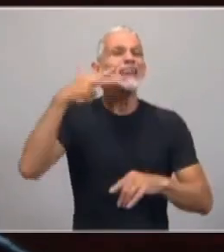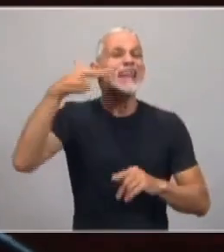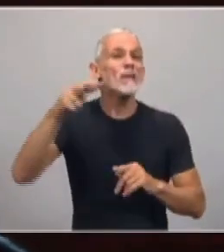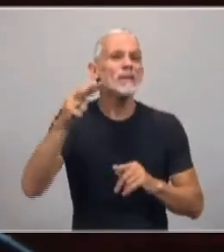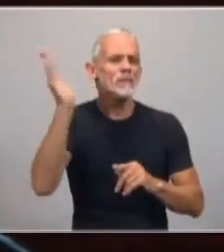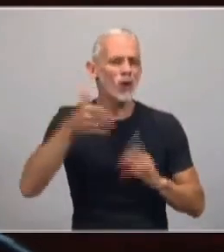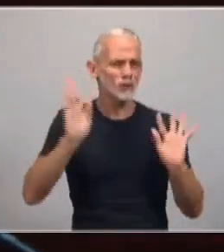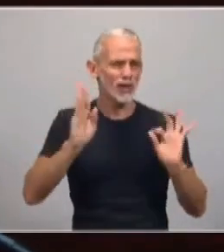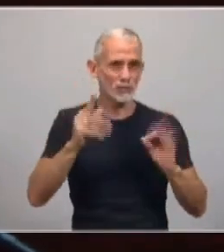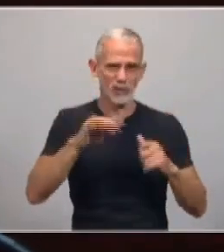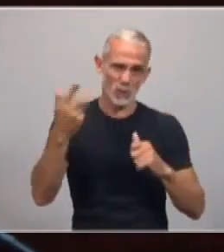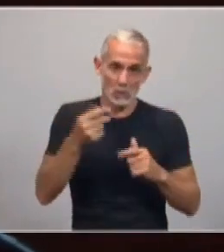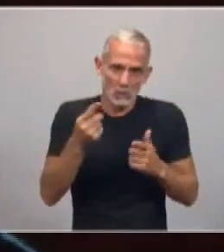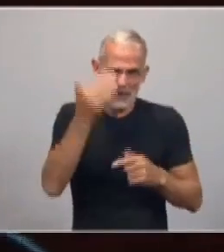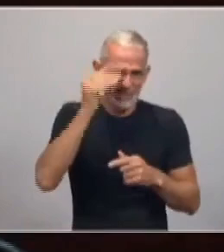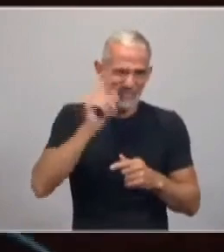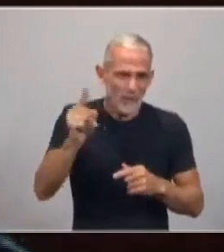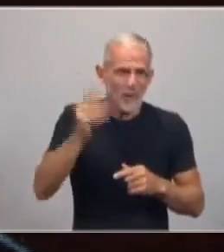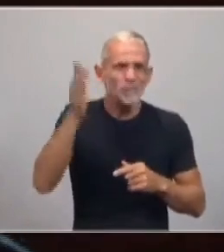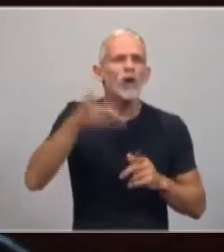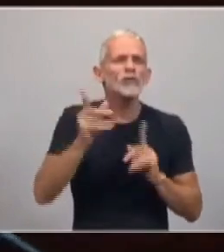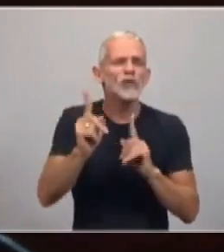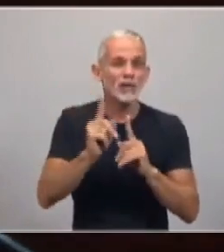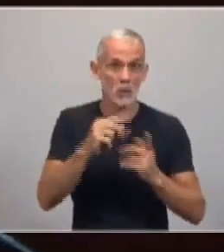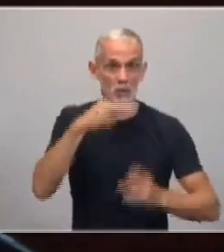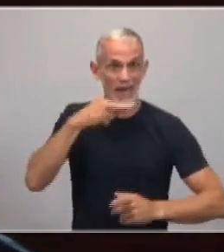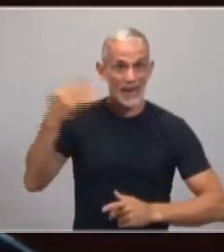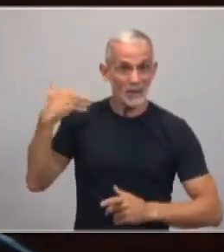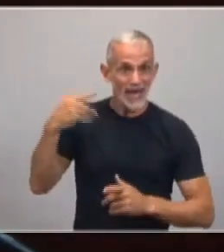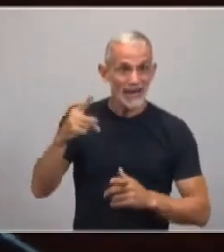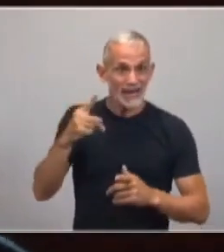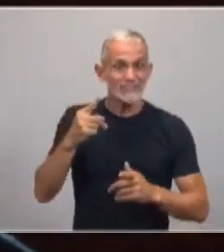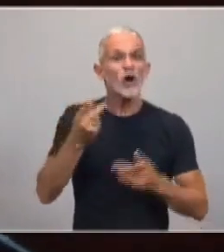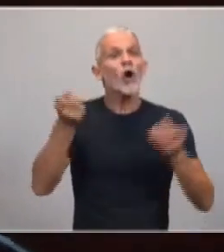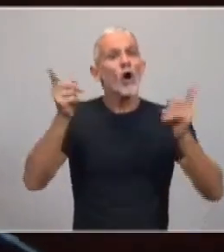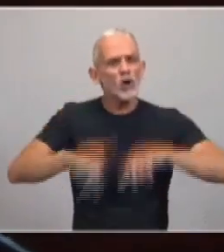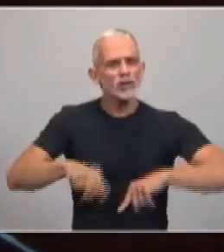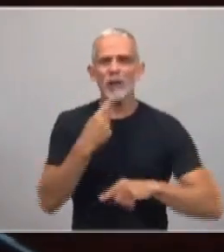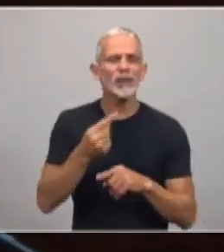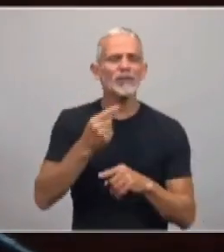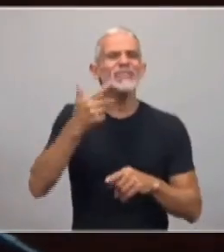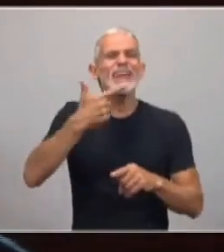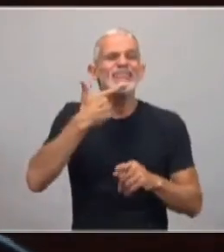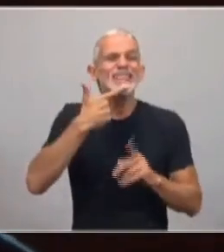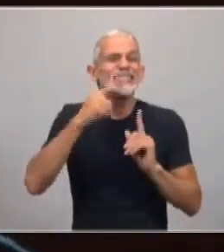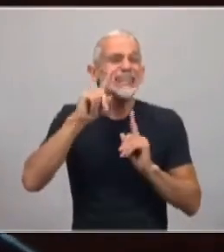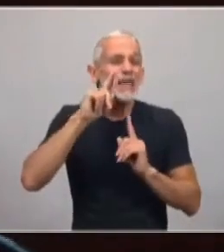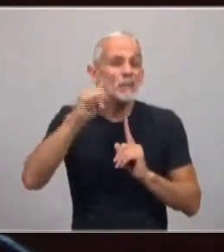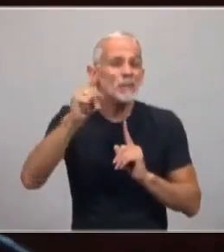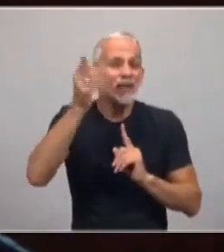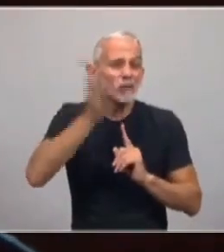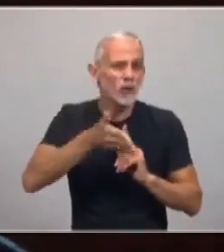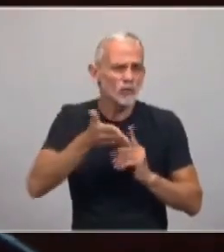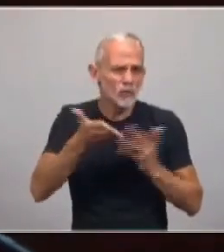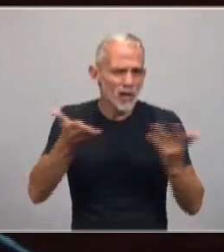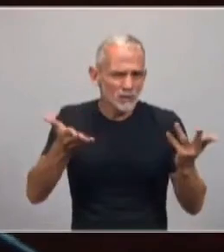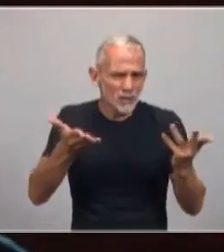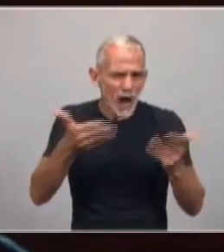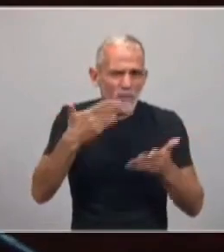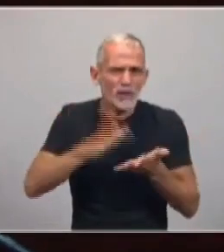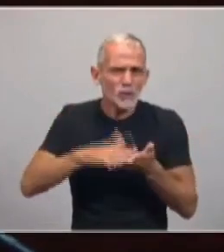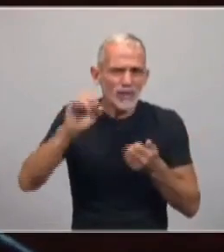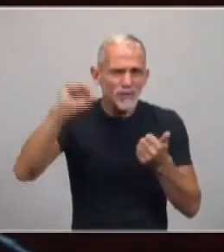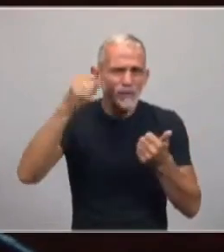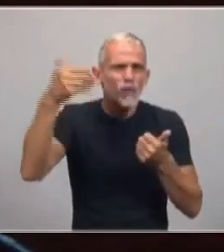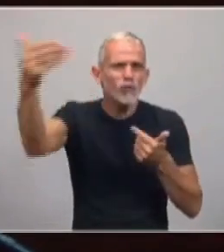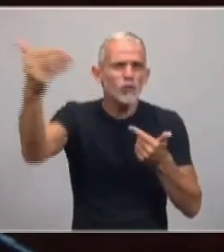en 15.000. El viernes en el Congreso volvió a elevar a 17.000%, la